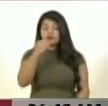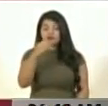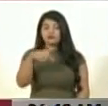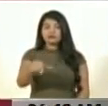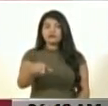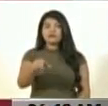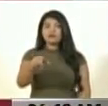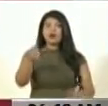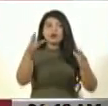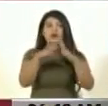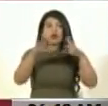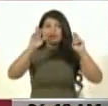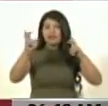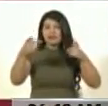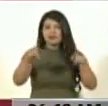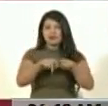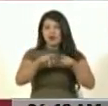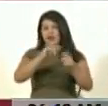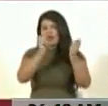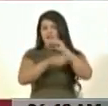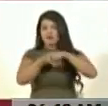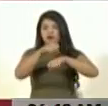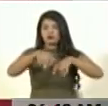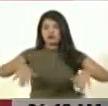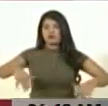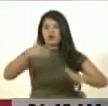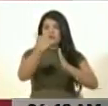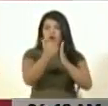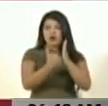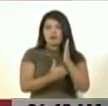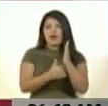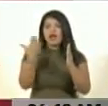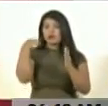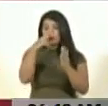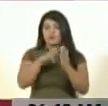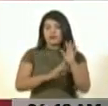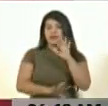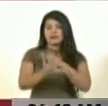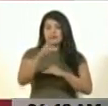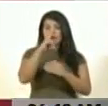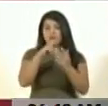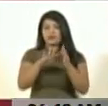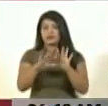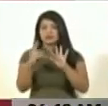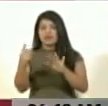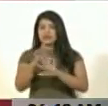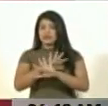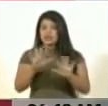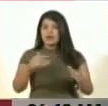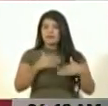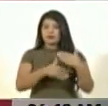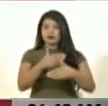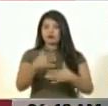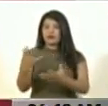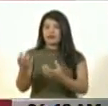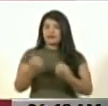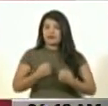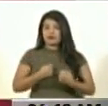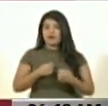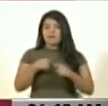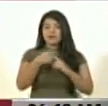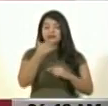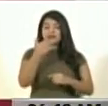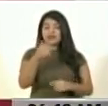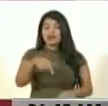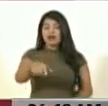programación, todo lo que se estructuró, todo lo que se planificó en 2015-2016, ya estamos en proceso de recibirlo y a corto